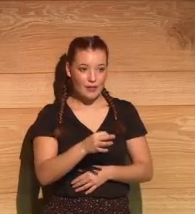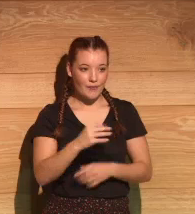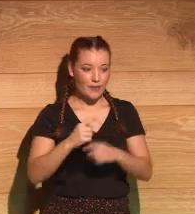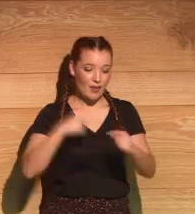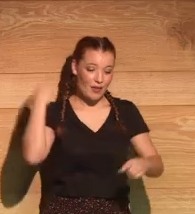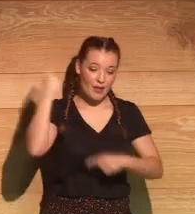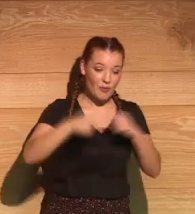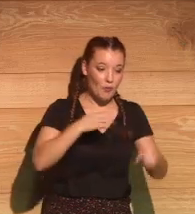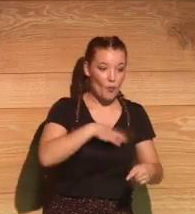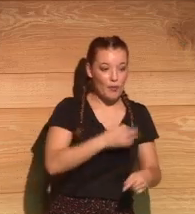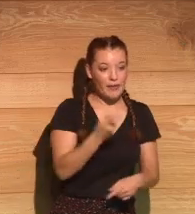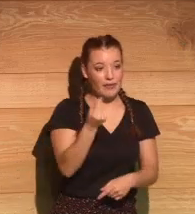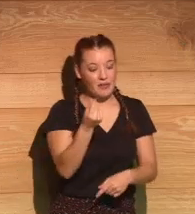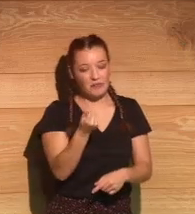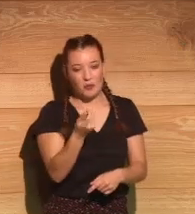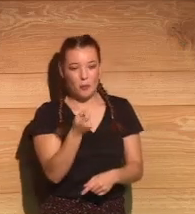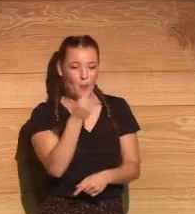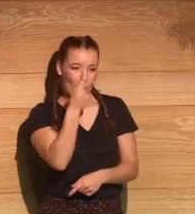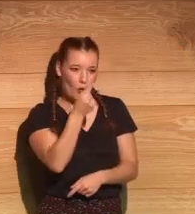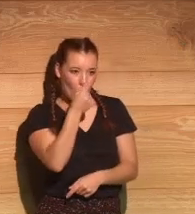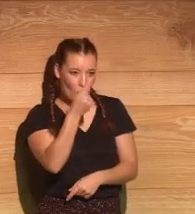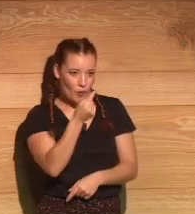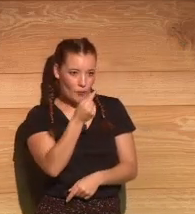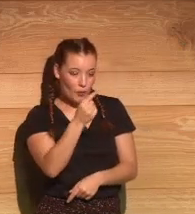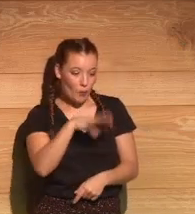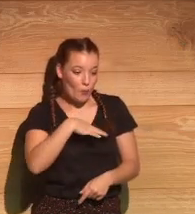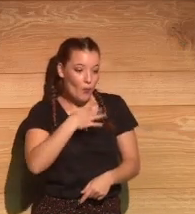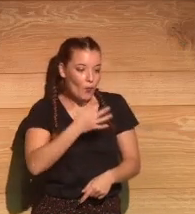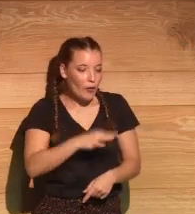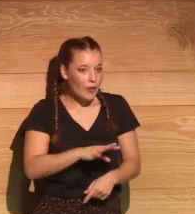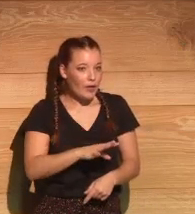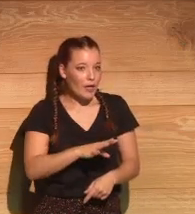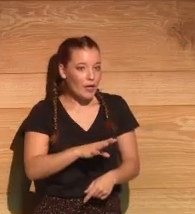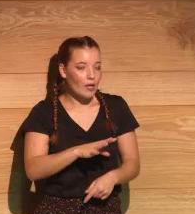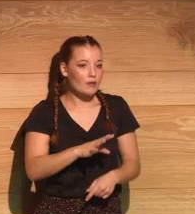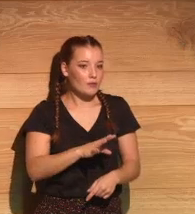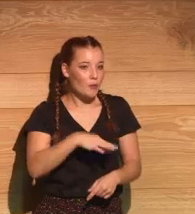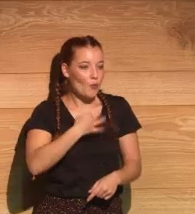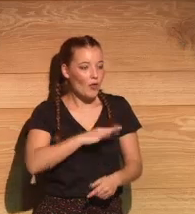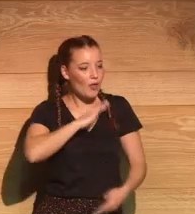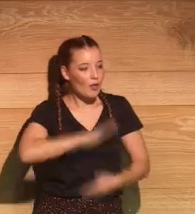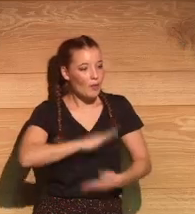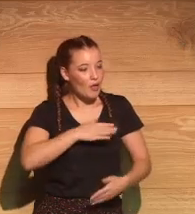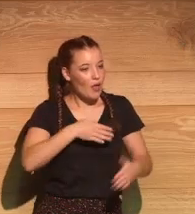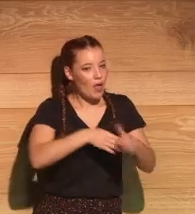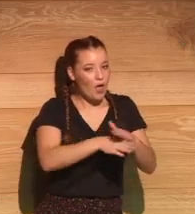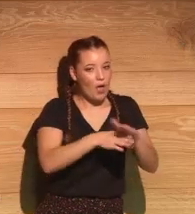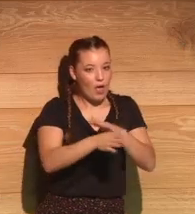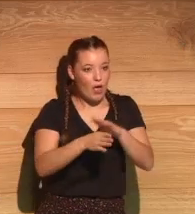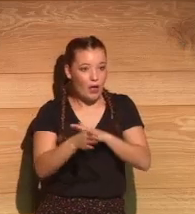probablemente no había tenido mucho dinero, pero que pudo acceder a ciertas capacidades de ahorro,